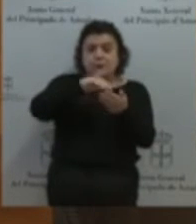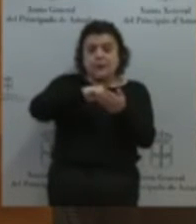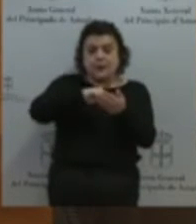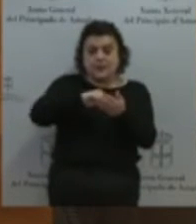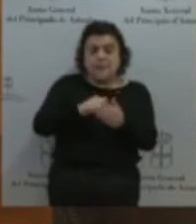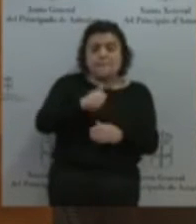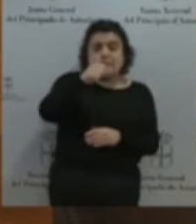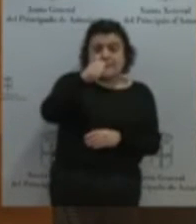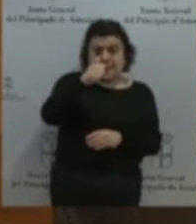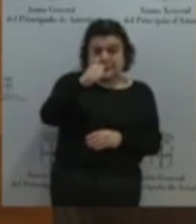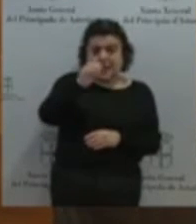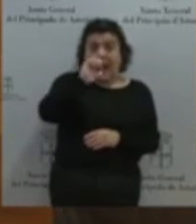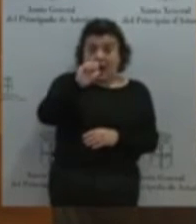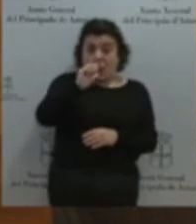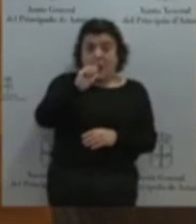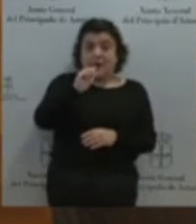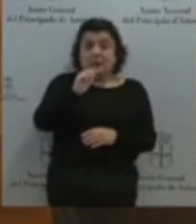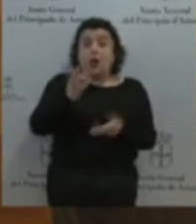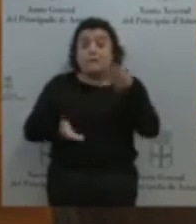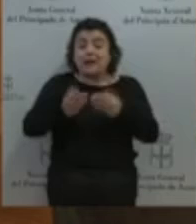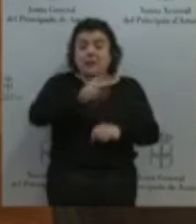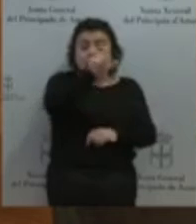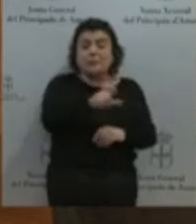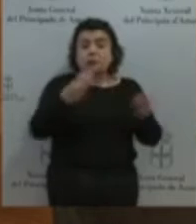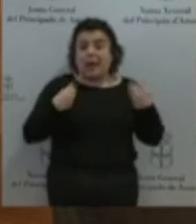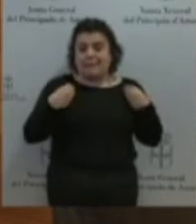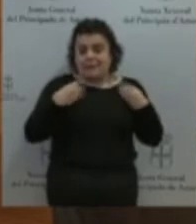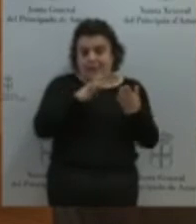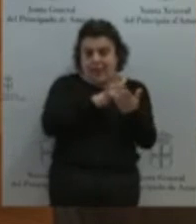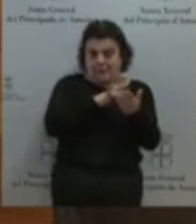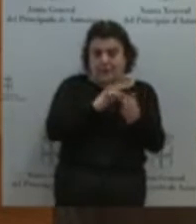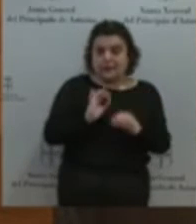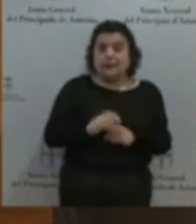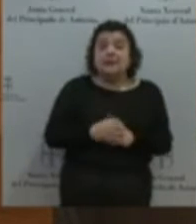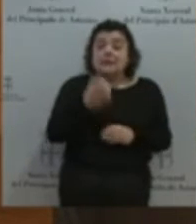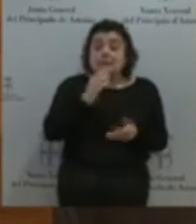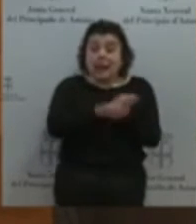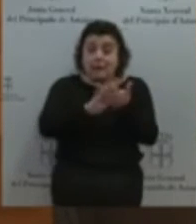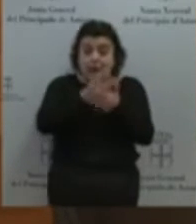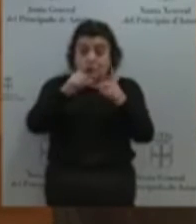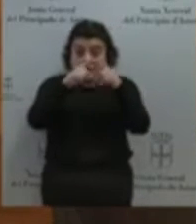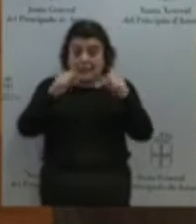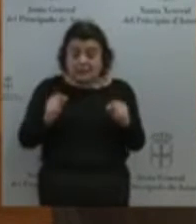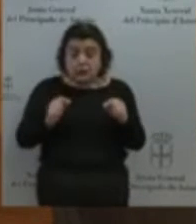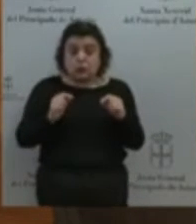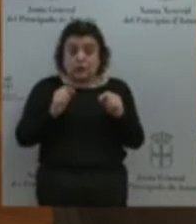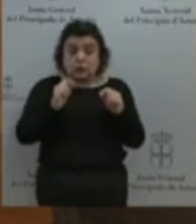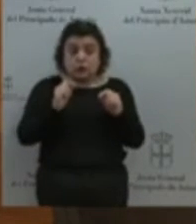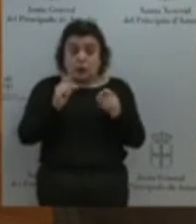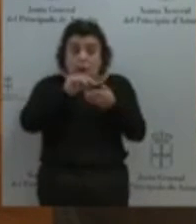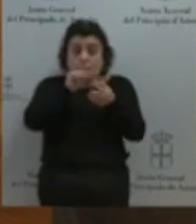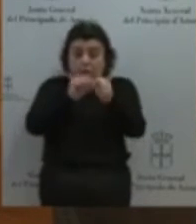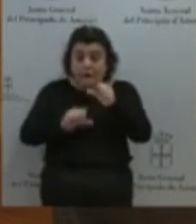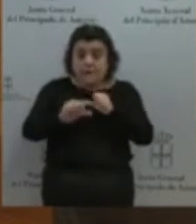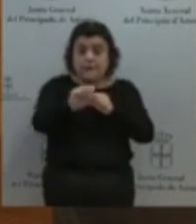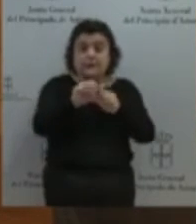Si trasladamos eso a la realidad asturiana, partiendo de la evidencia de que más del 15% de nuestros recursos hídricos se pierden por